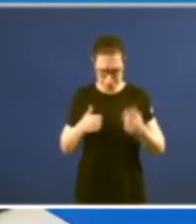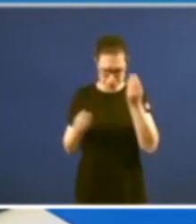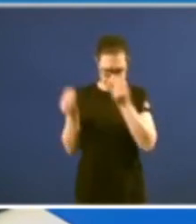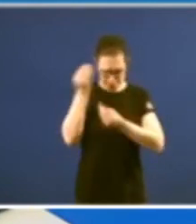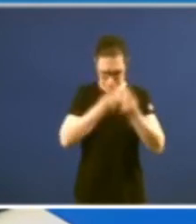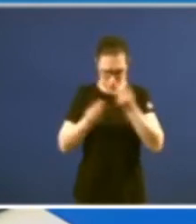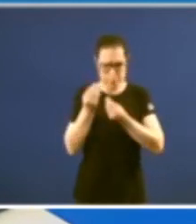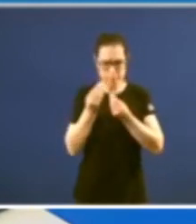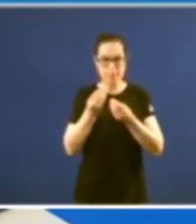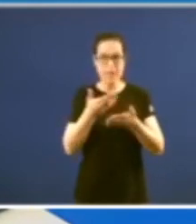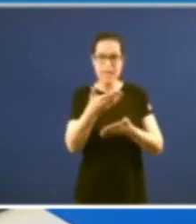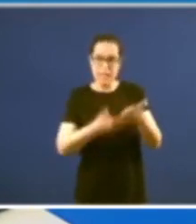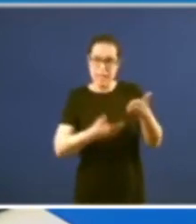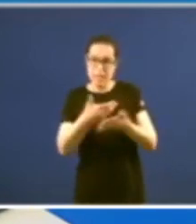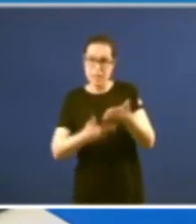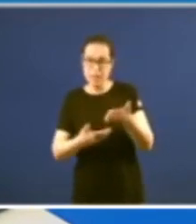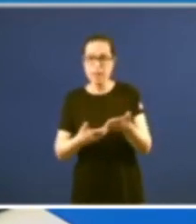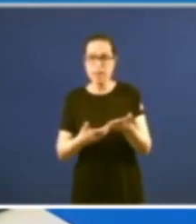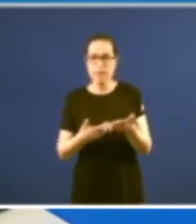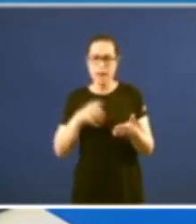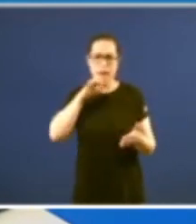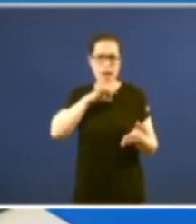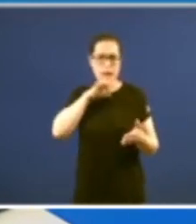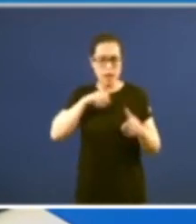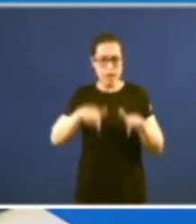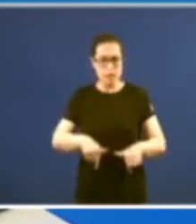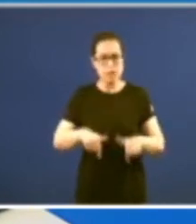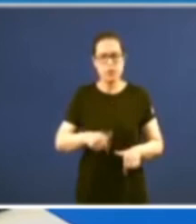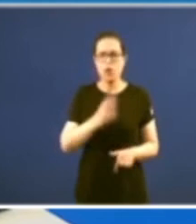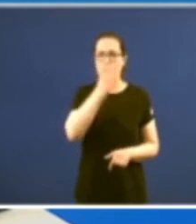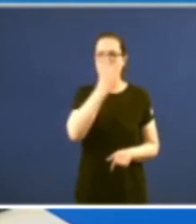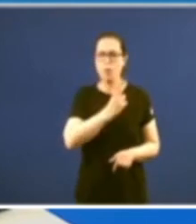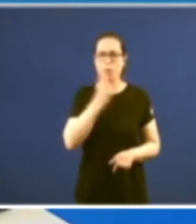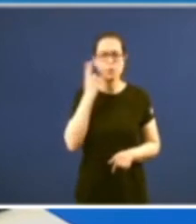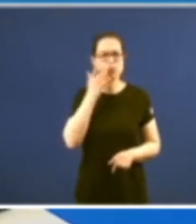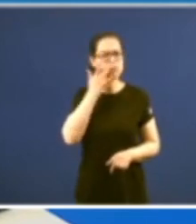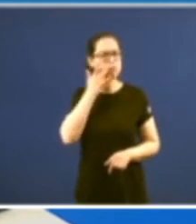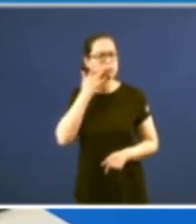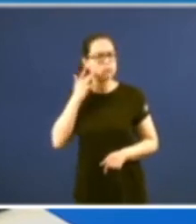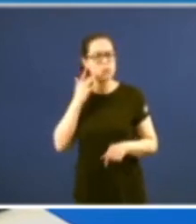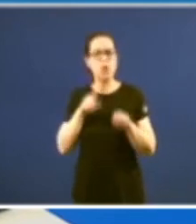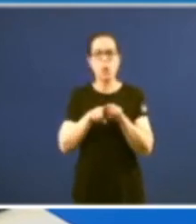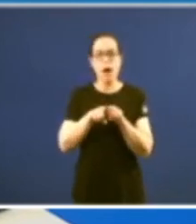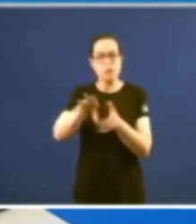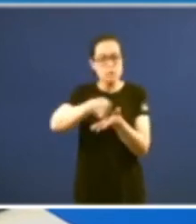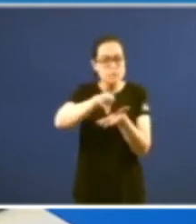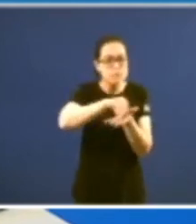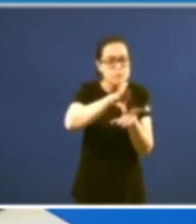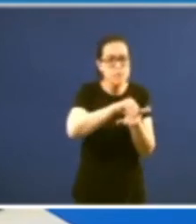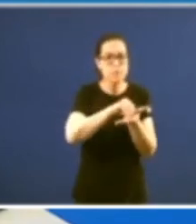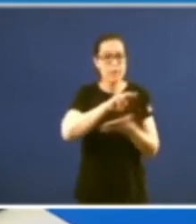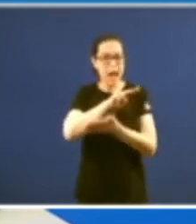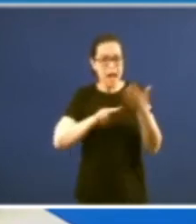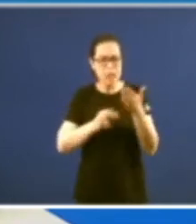os ornais galegos debemos seguir co compromiso intacto para ser voceiros e defensores de Galicia co seu traballo